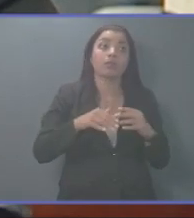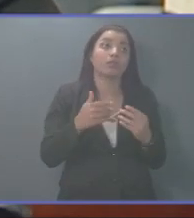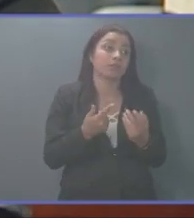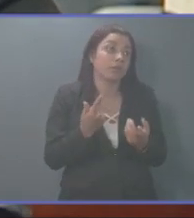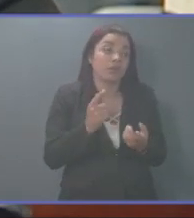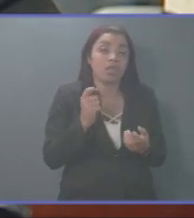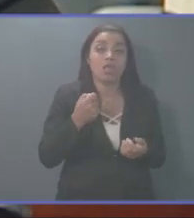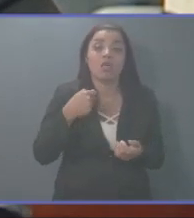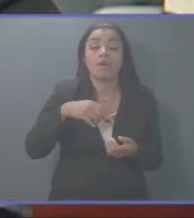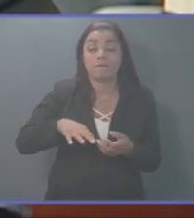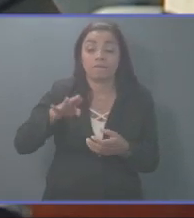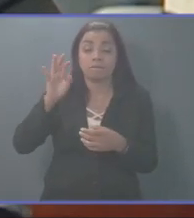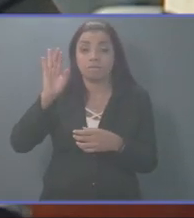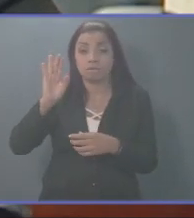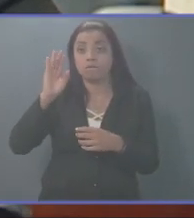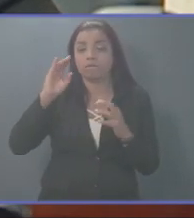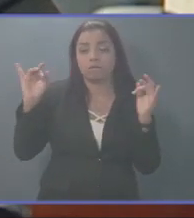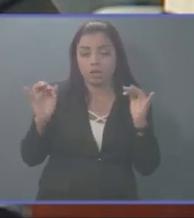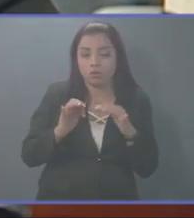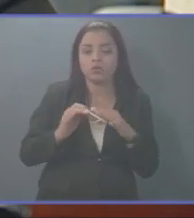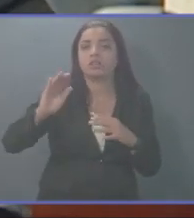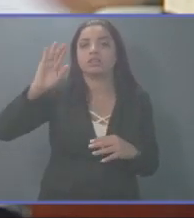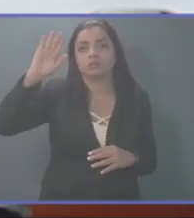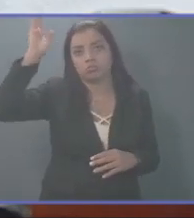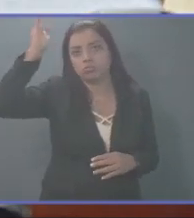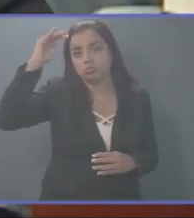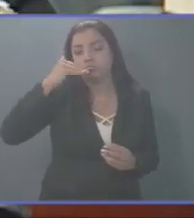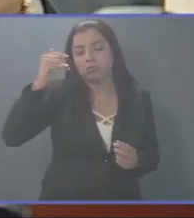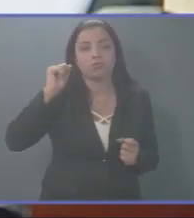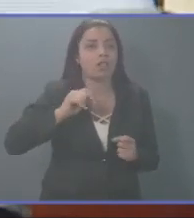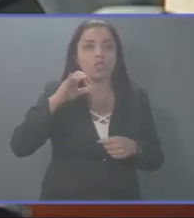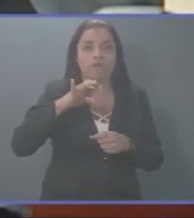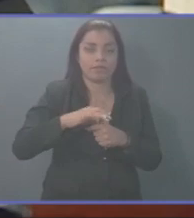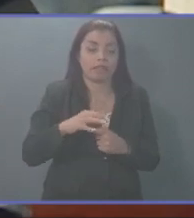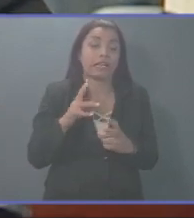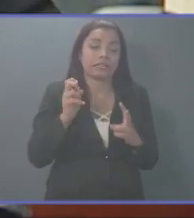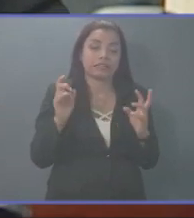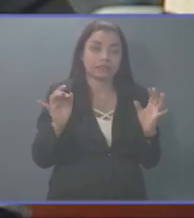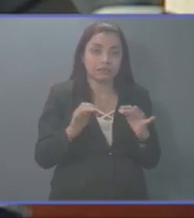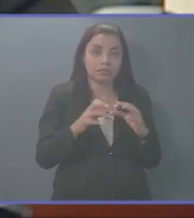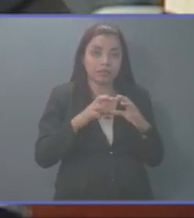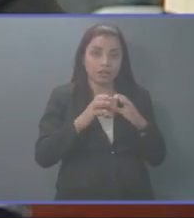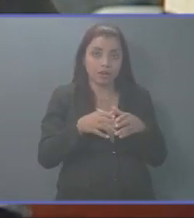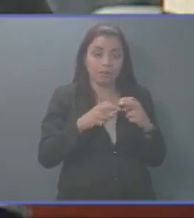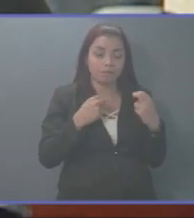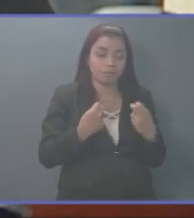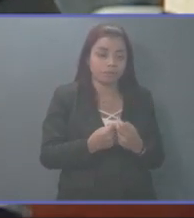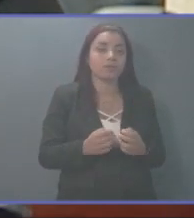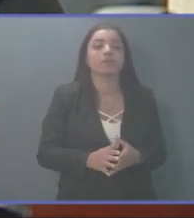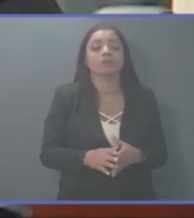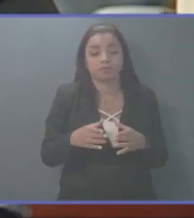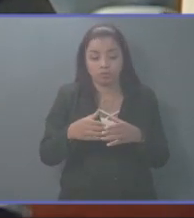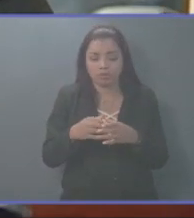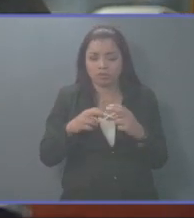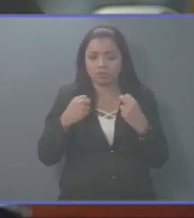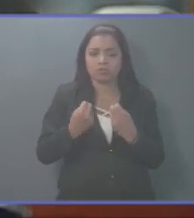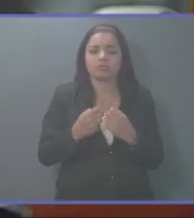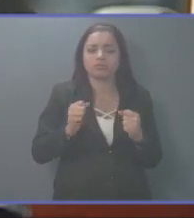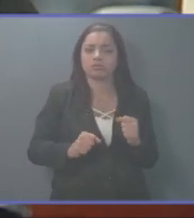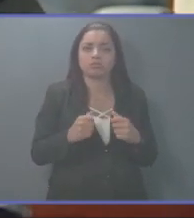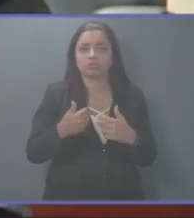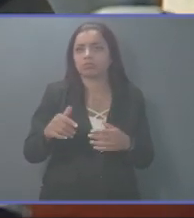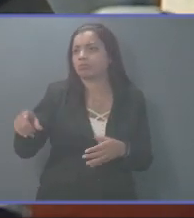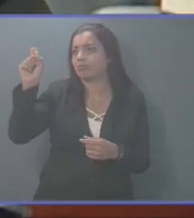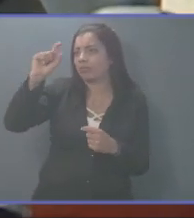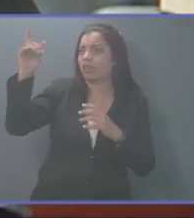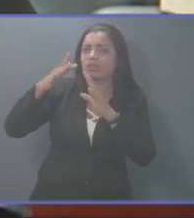voto, en las reuniones con la anuencia previa de la comisión. La comisión podrá requerir la asesoría de organismos